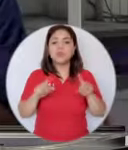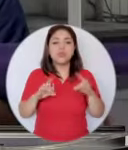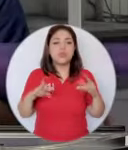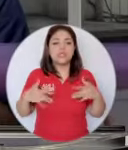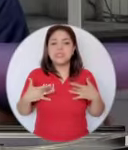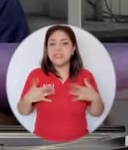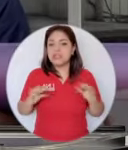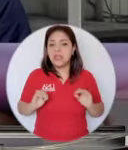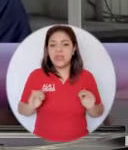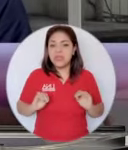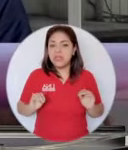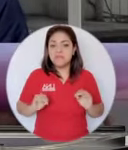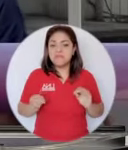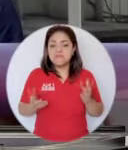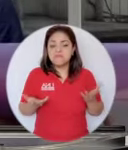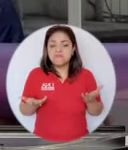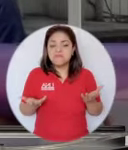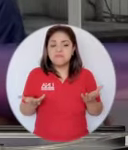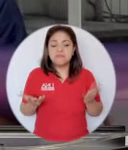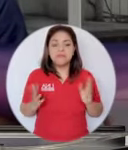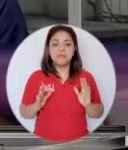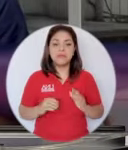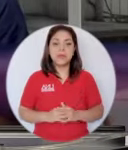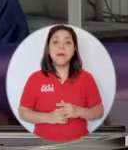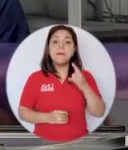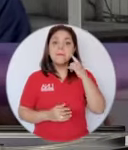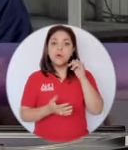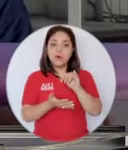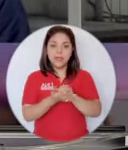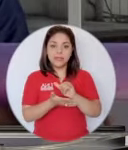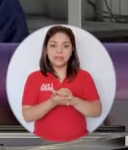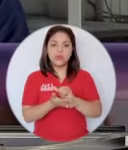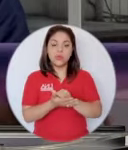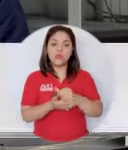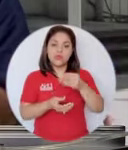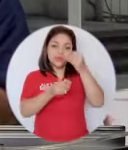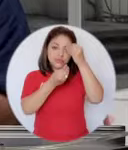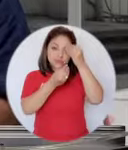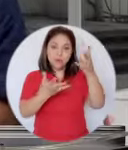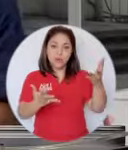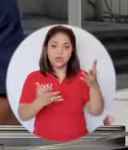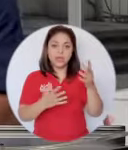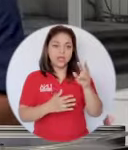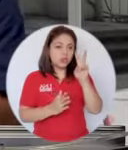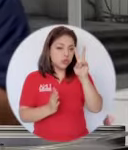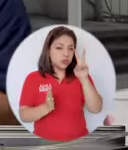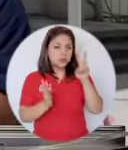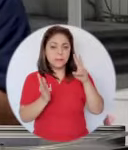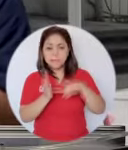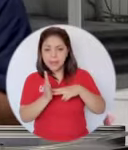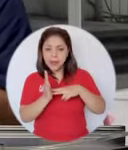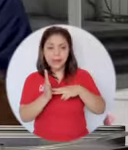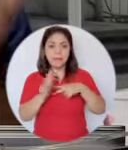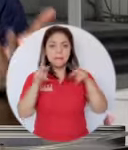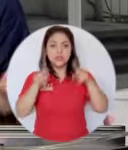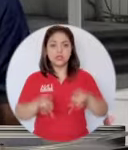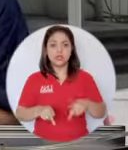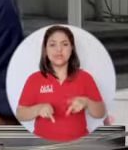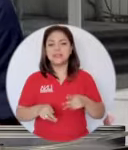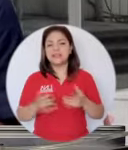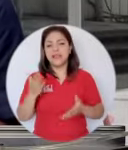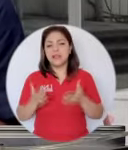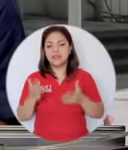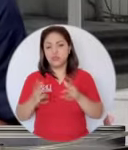Por eso es que uno dice que cuando se reportan 2.000 casos, en realidad podríamos estar hablando de 8, 9,